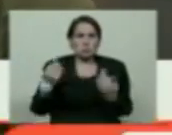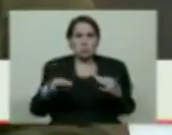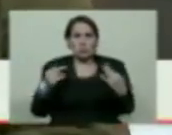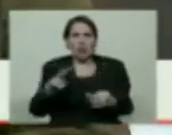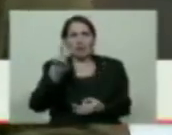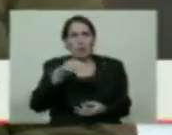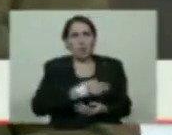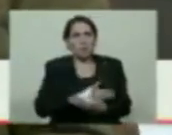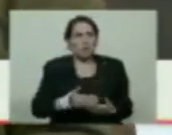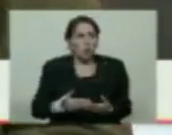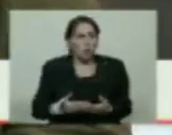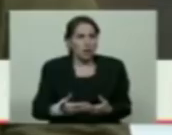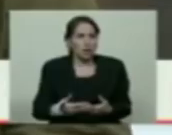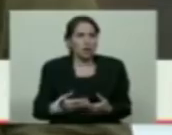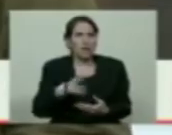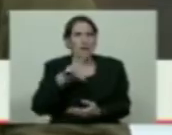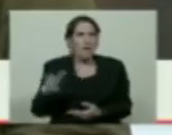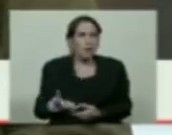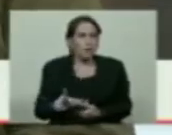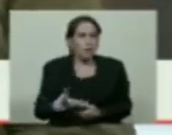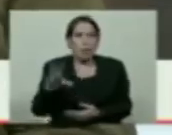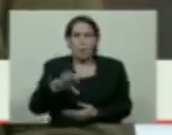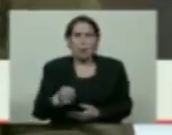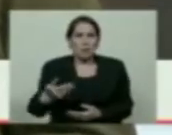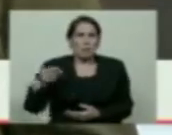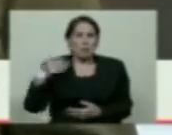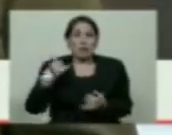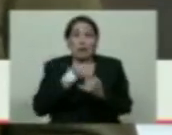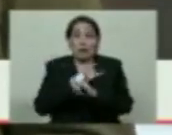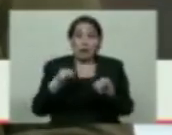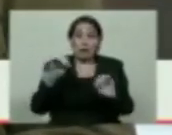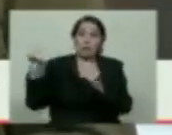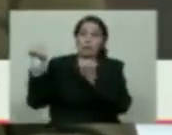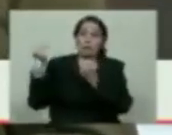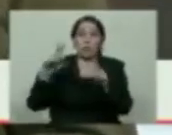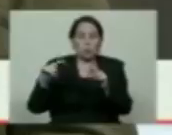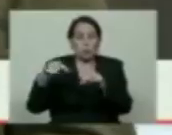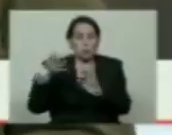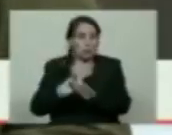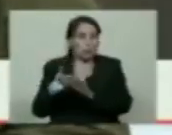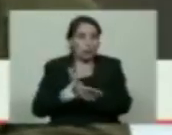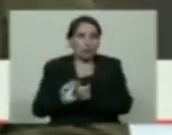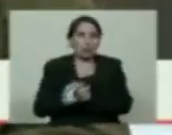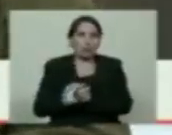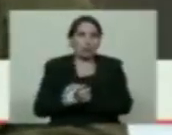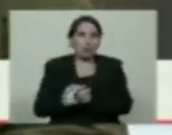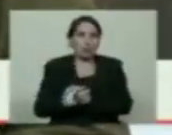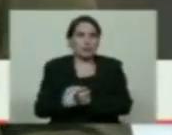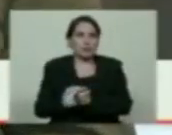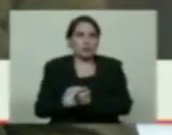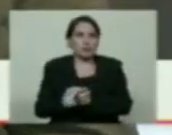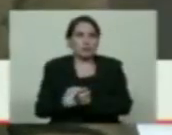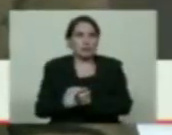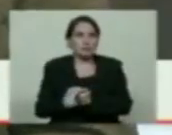euros en vacunas que compramos a través de la OPS y las tenemos bloqueadas. No nos había pasado antes. Con el año pasado no nos pasó, todo lo que venía a través de la OPS,